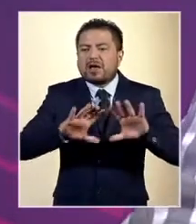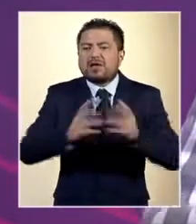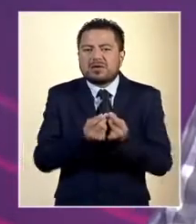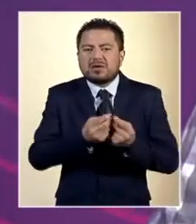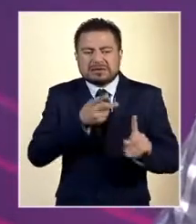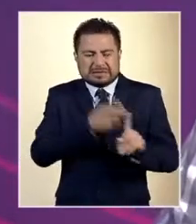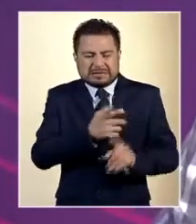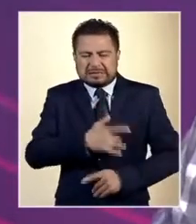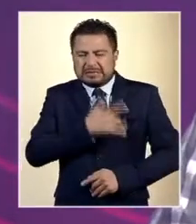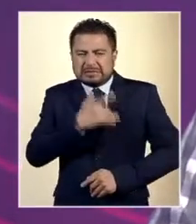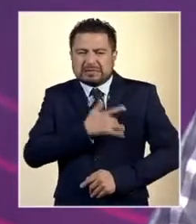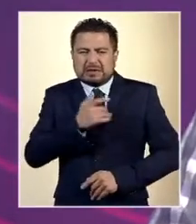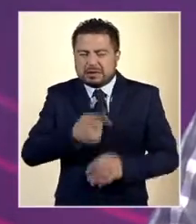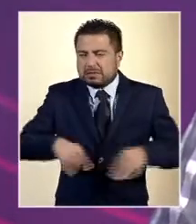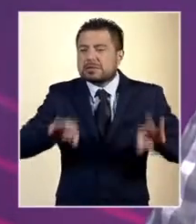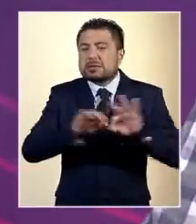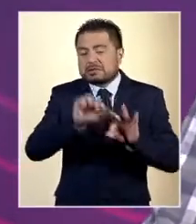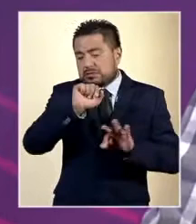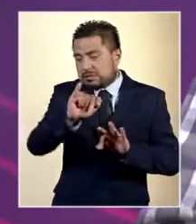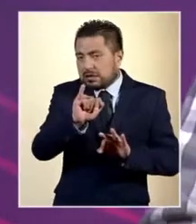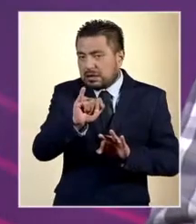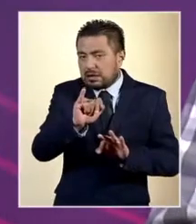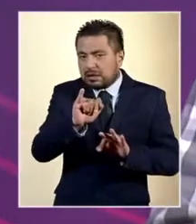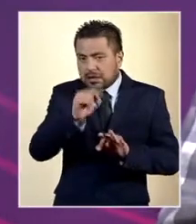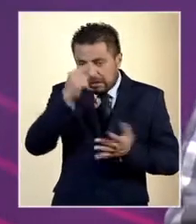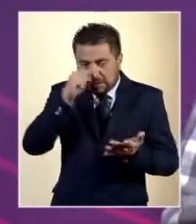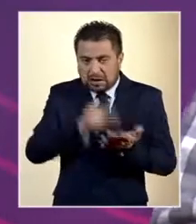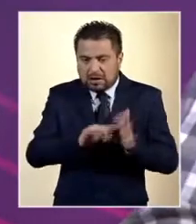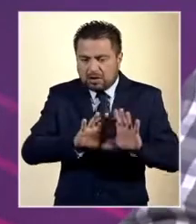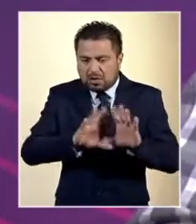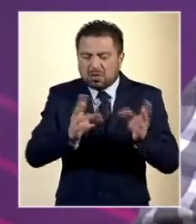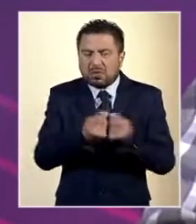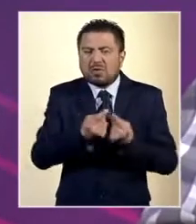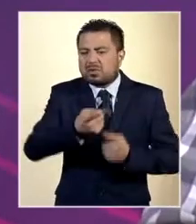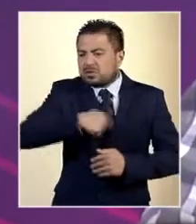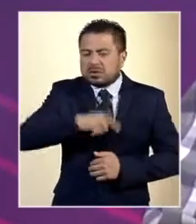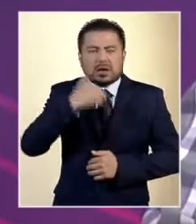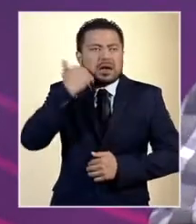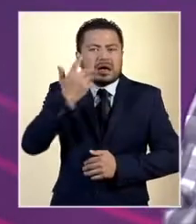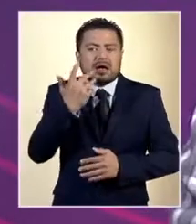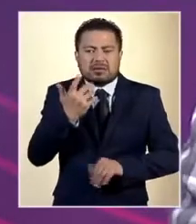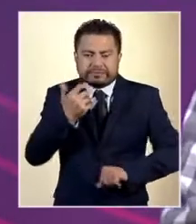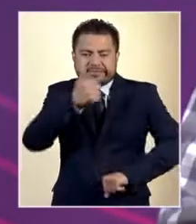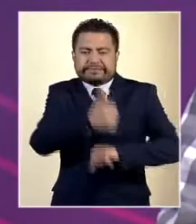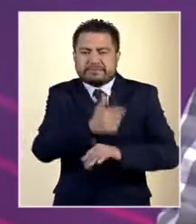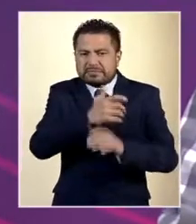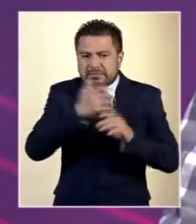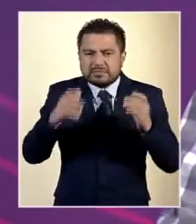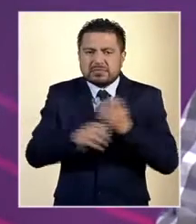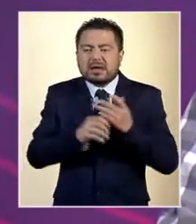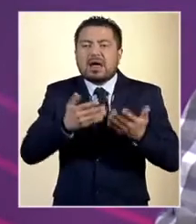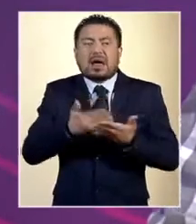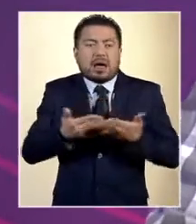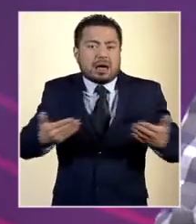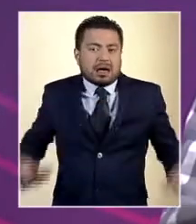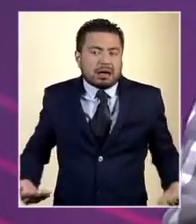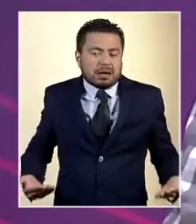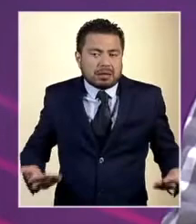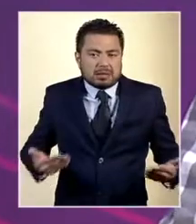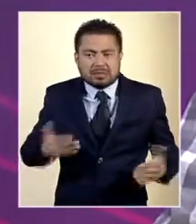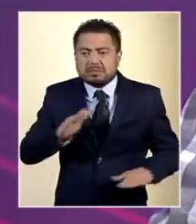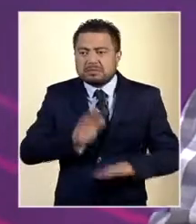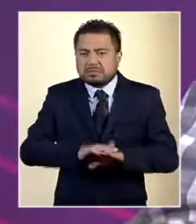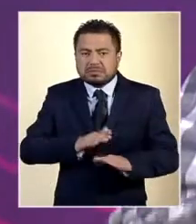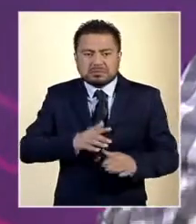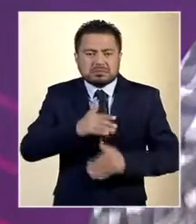eso nos parece como muy, muy importante. Entonces, creo que parte de lo que nosotros queremos colocar, y creo que ya Laura adelantaba